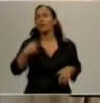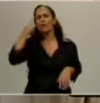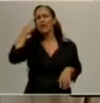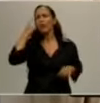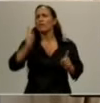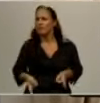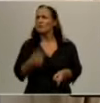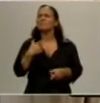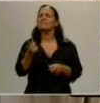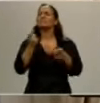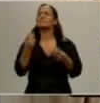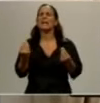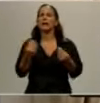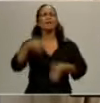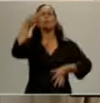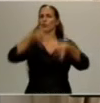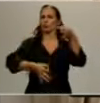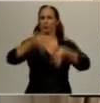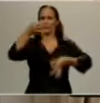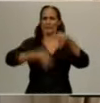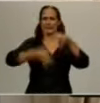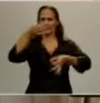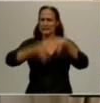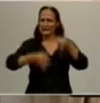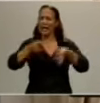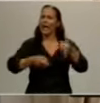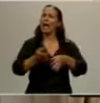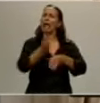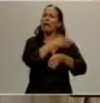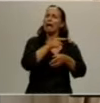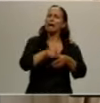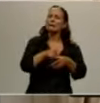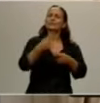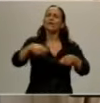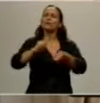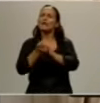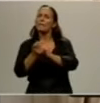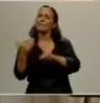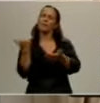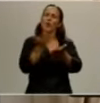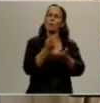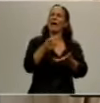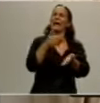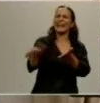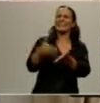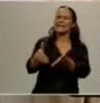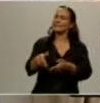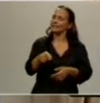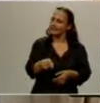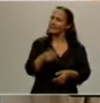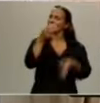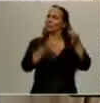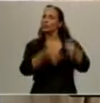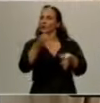es necesario que la justicia, que ha rechazado parte de las reformas que hemos efectuado, comience también a repensarse,